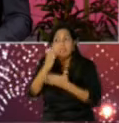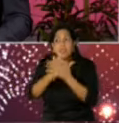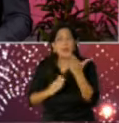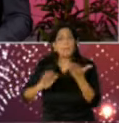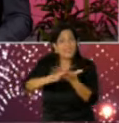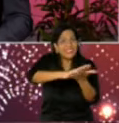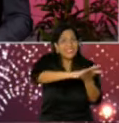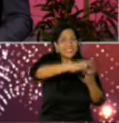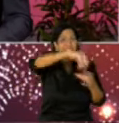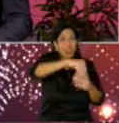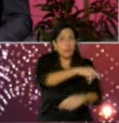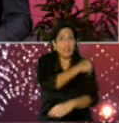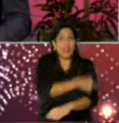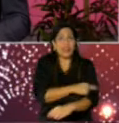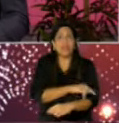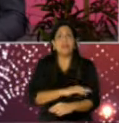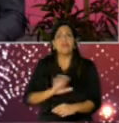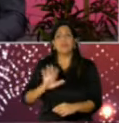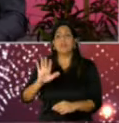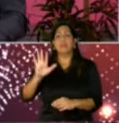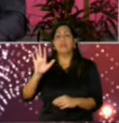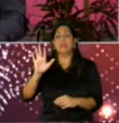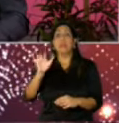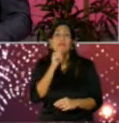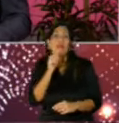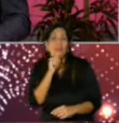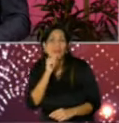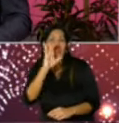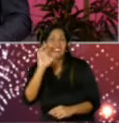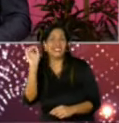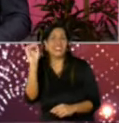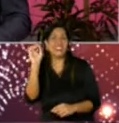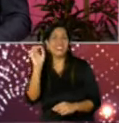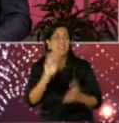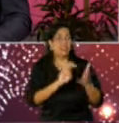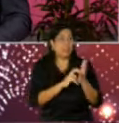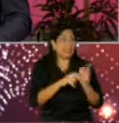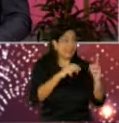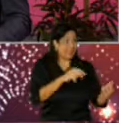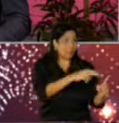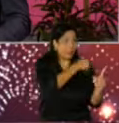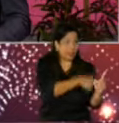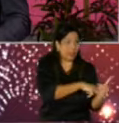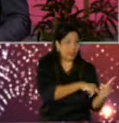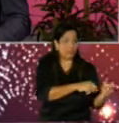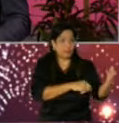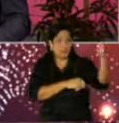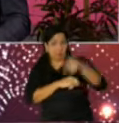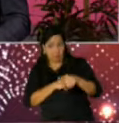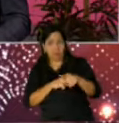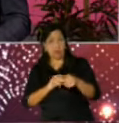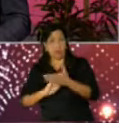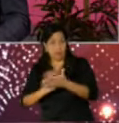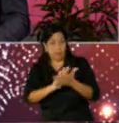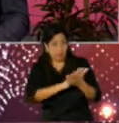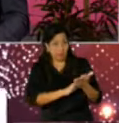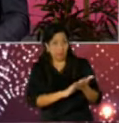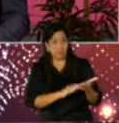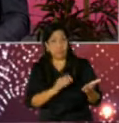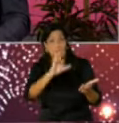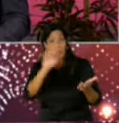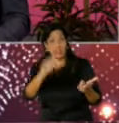privadas. Así que esta responsabilidad le recae al hospital e indirectamente le recae al gobierno de Puerto Rico. Los recursos que tenemos los vamos a distribuir.